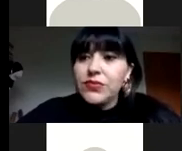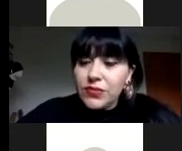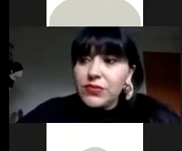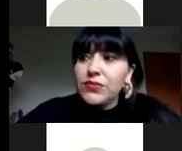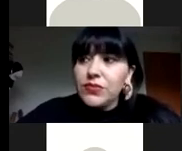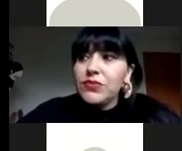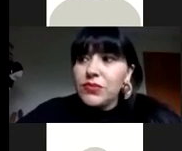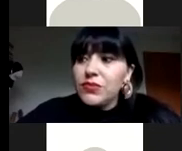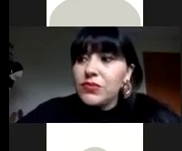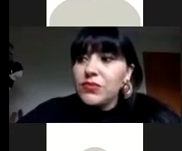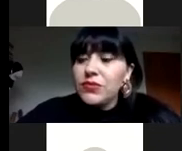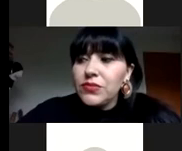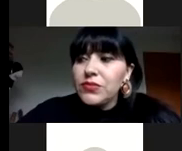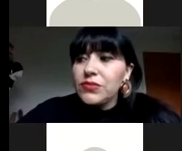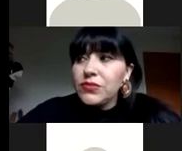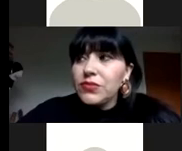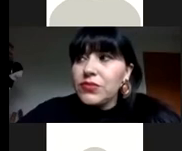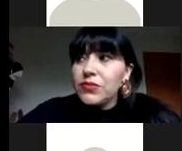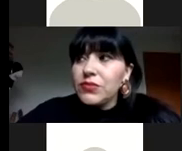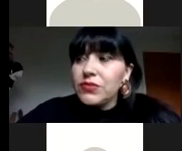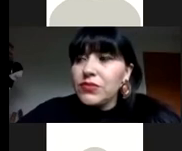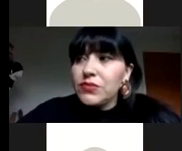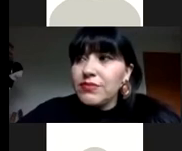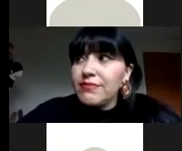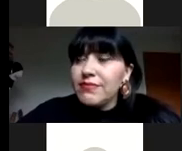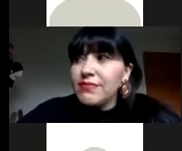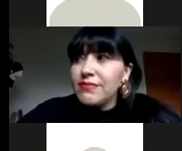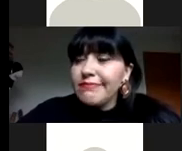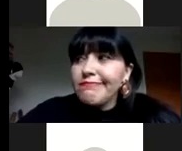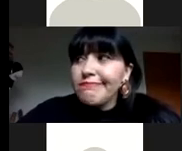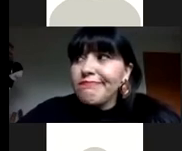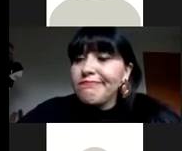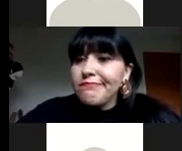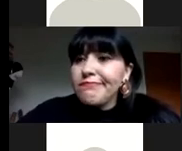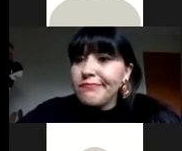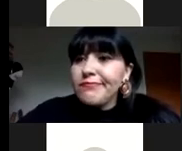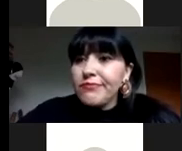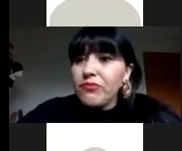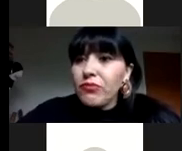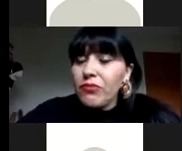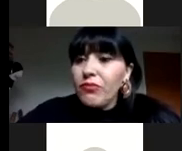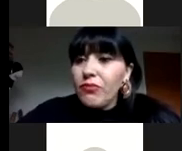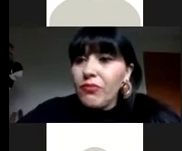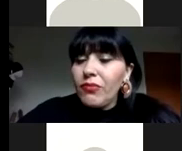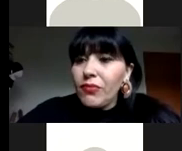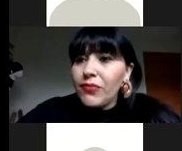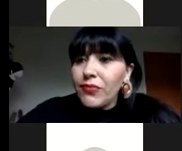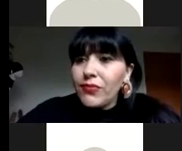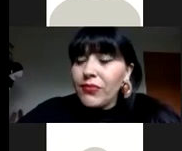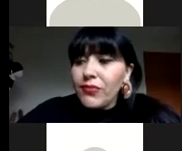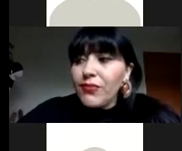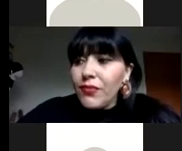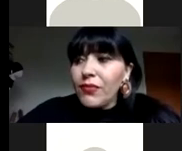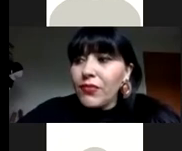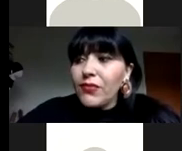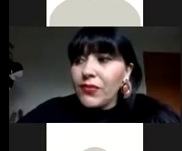los estudios es un factor de riesgo súper importante, porque el alumno deja de participar de un